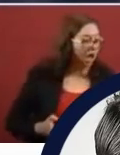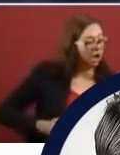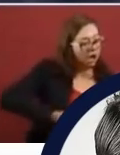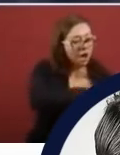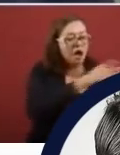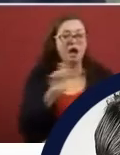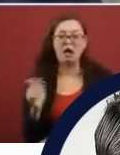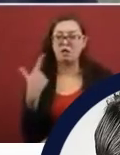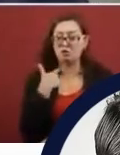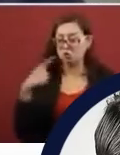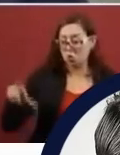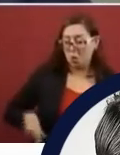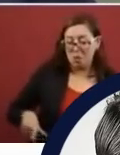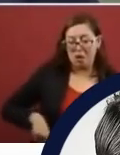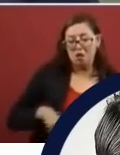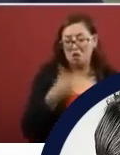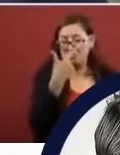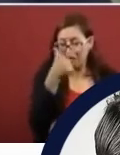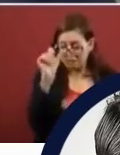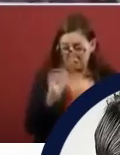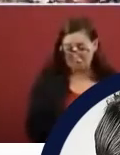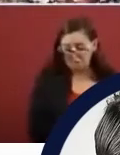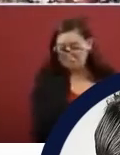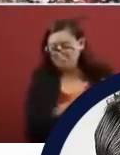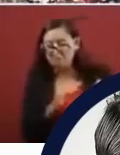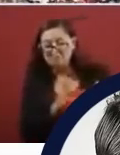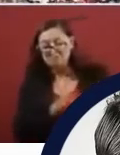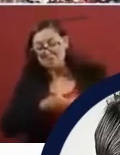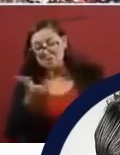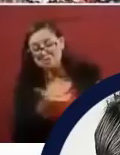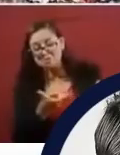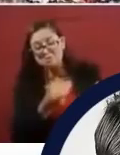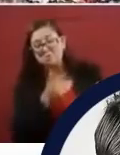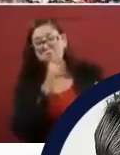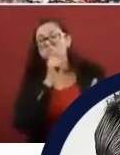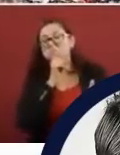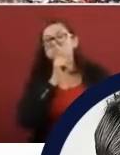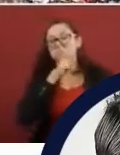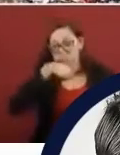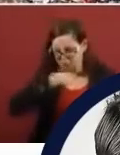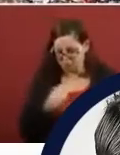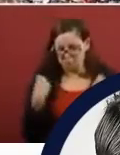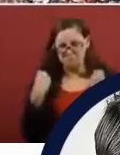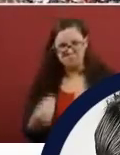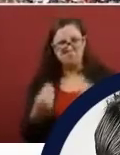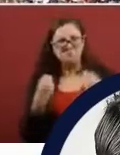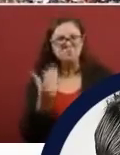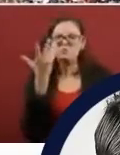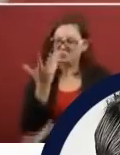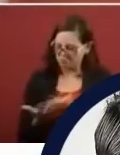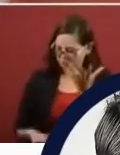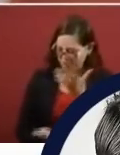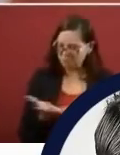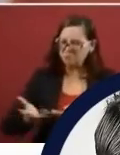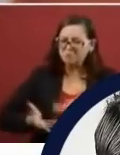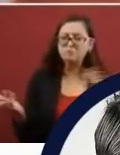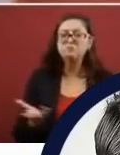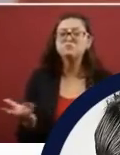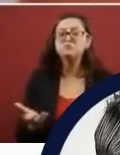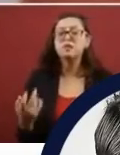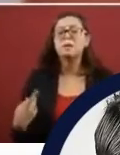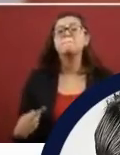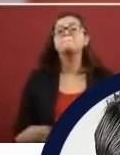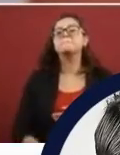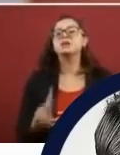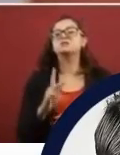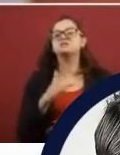presidente ahí va. El riesgo sería que se confabulara un grupo de empresarios